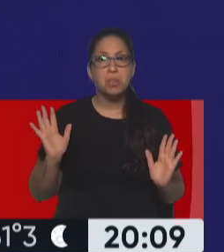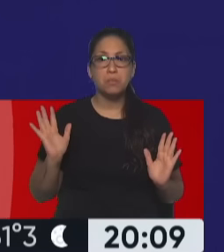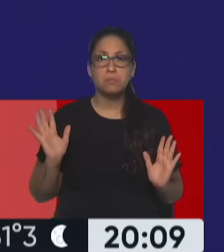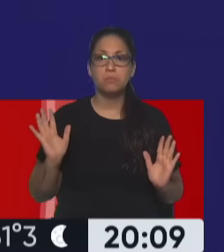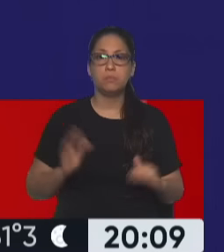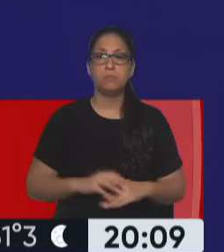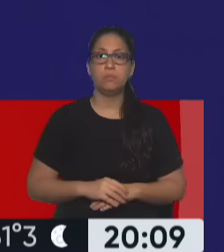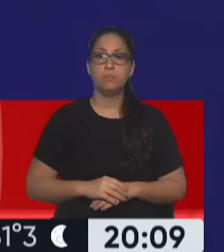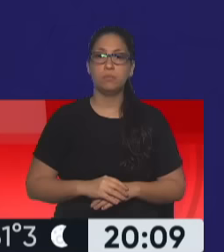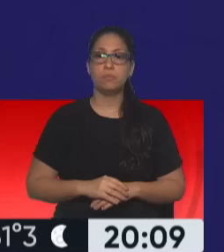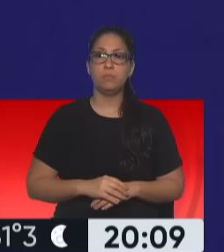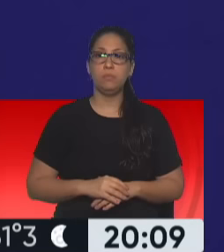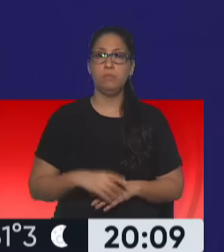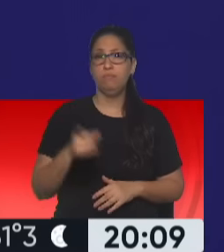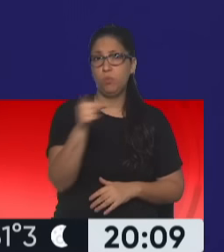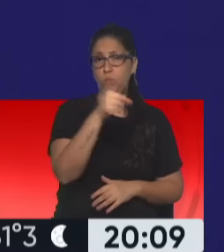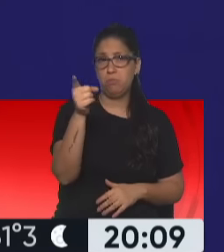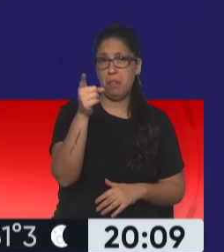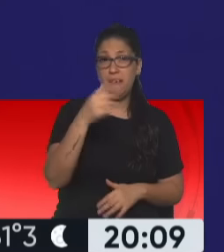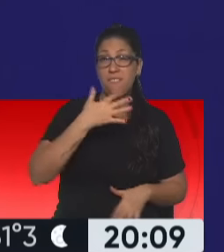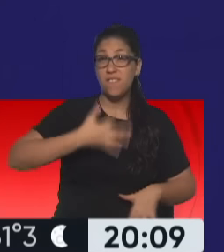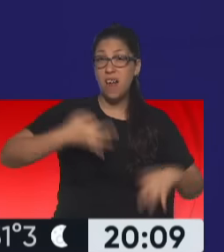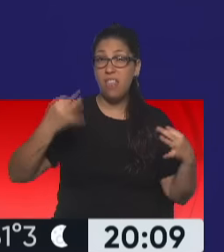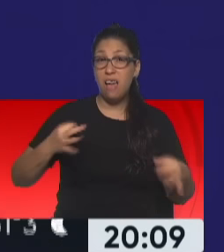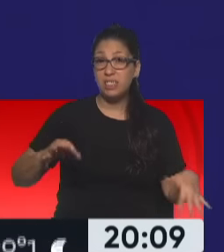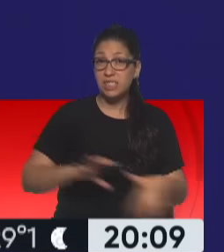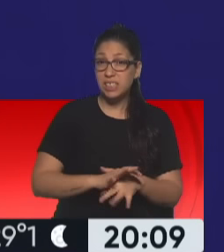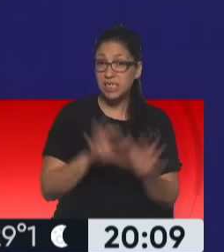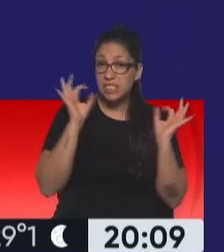eso ustedes no lo saben verdaderamente,